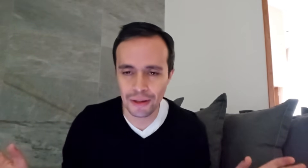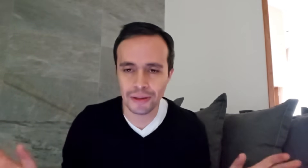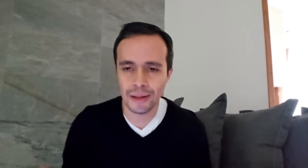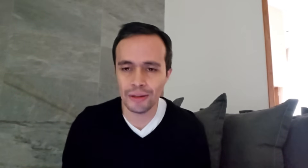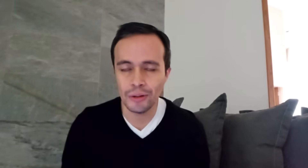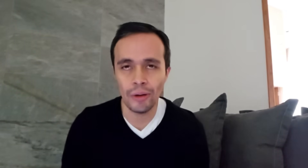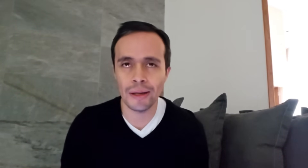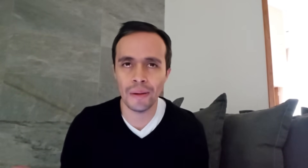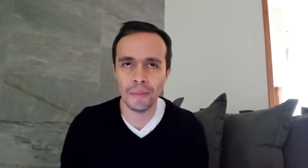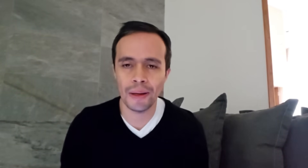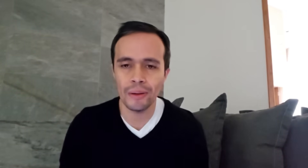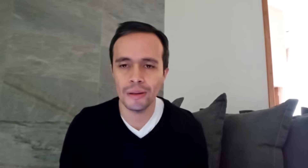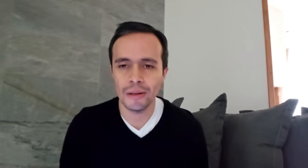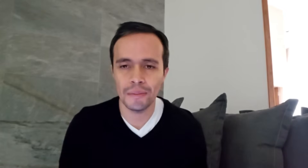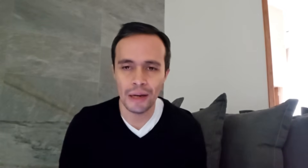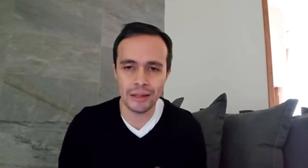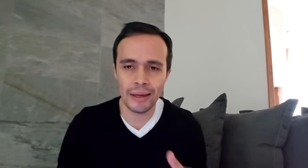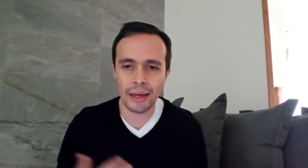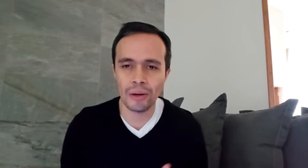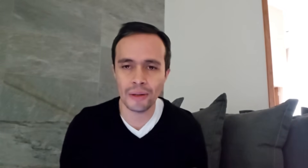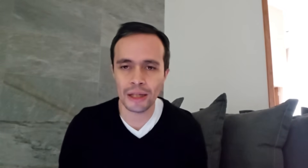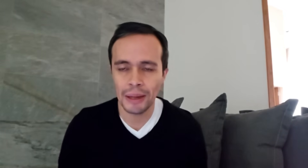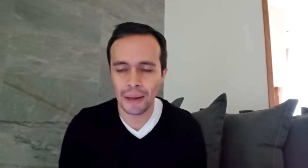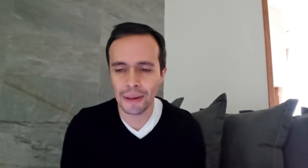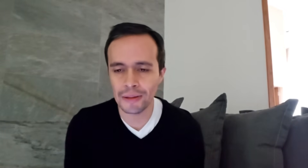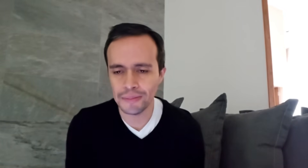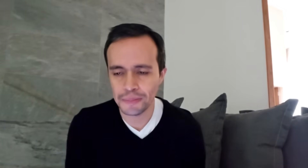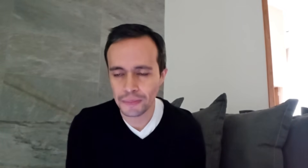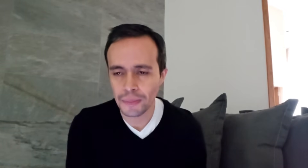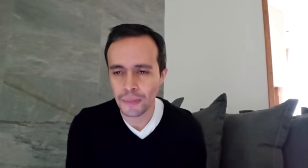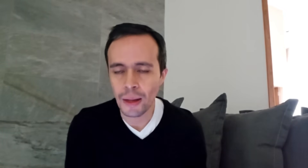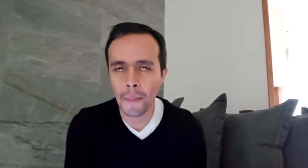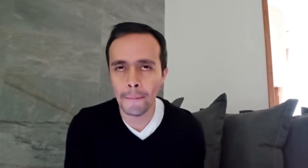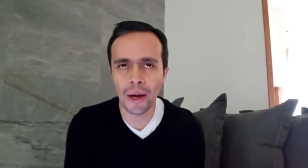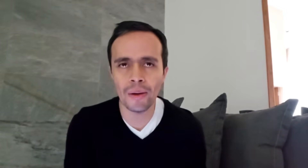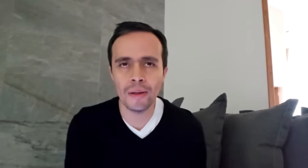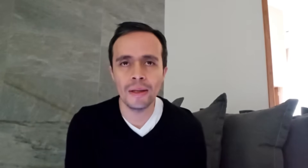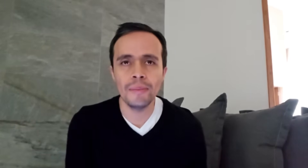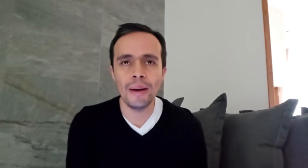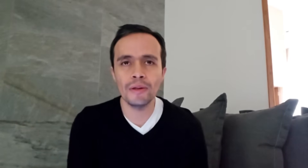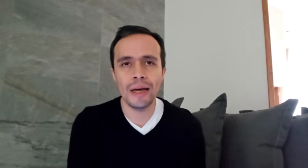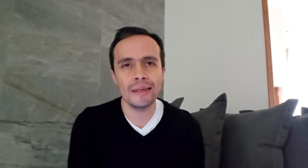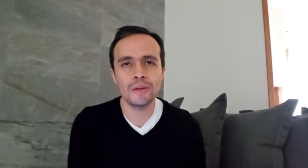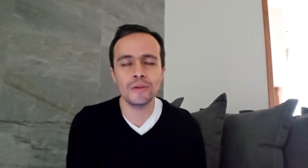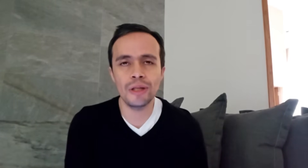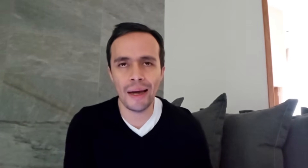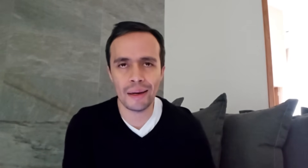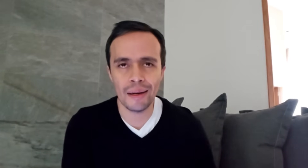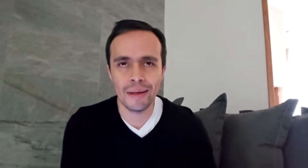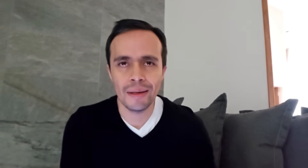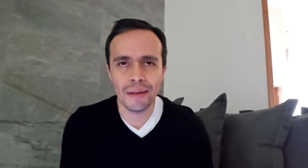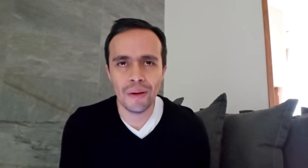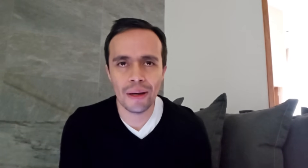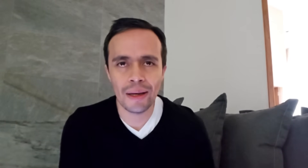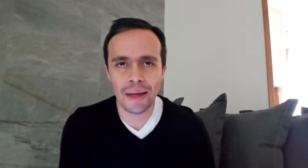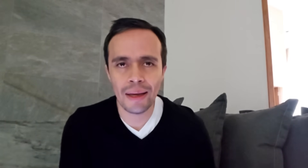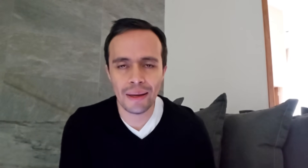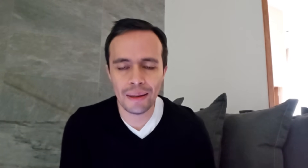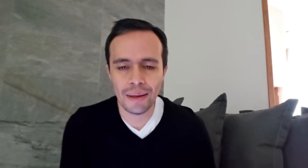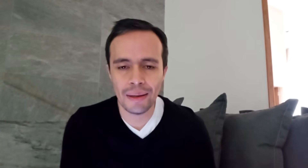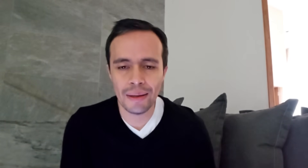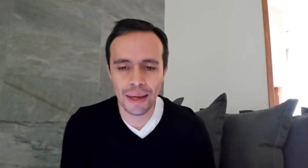más les faltó decir eso. No lo dijeron, pero pareciera que con otras palabras, ¿no? Bueno, vamos a escuchar